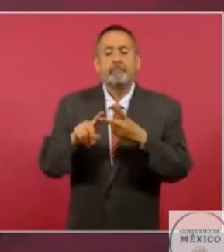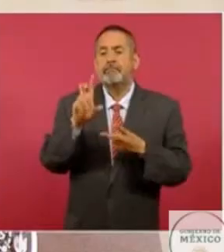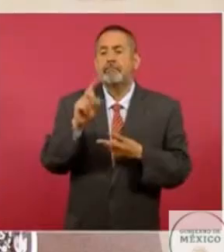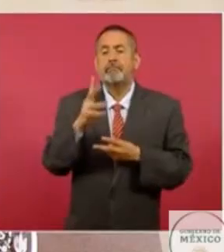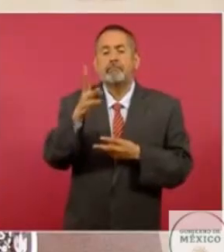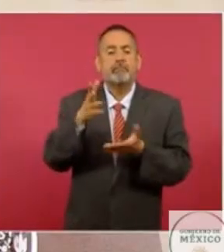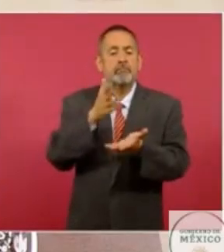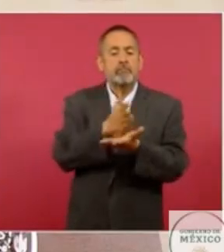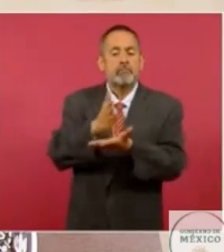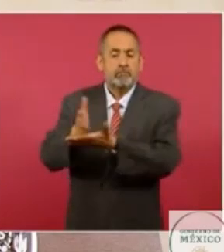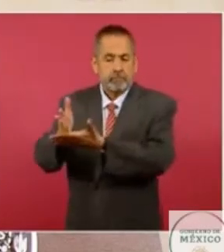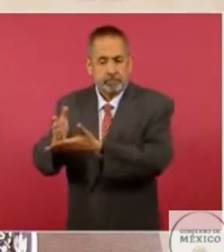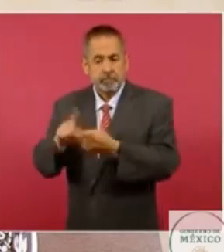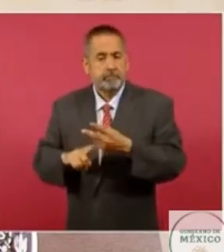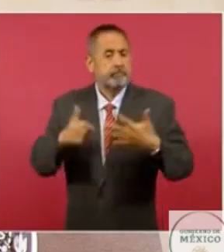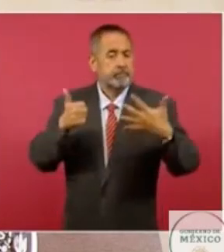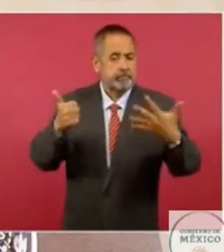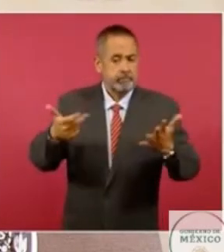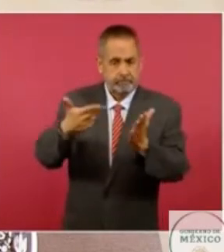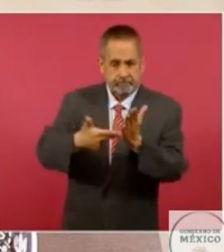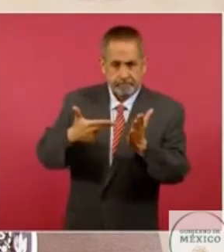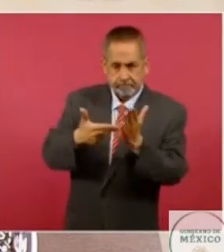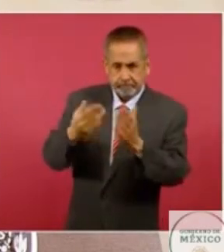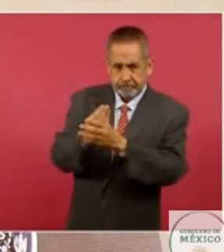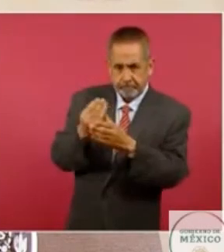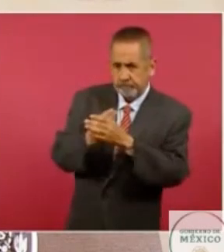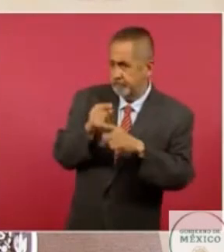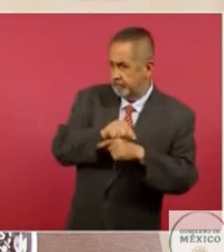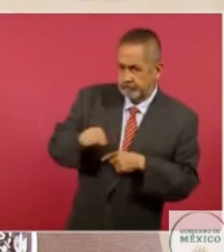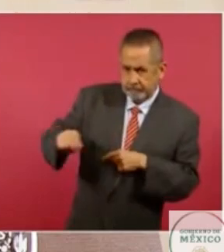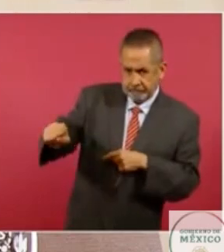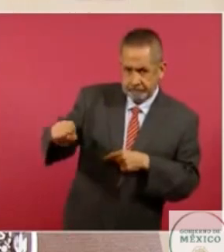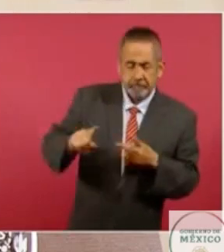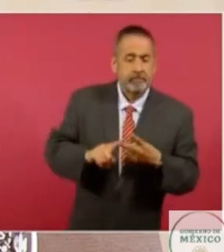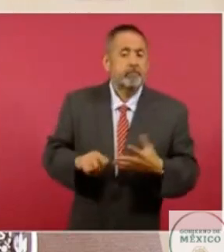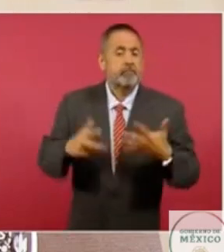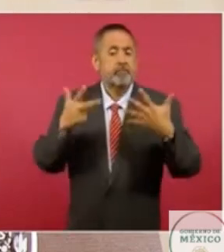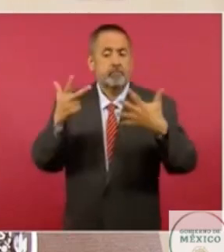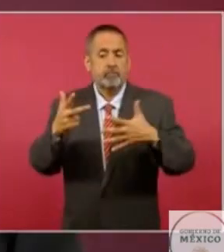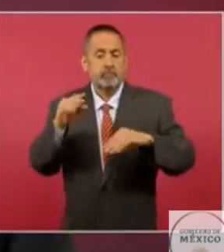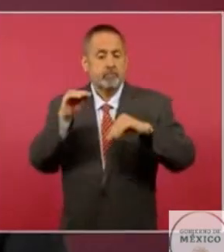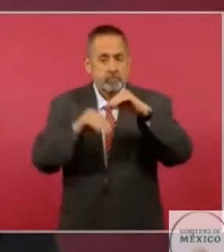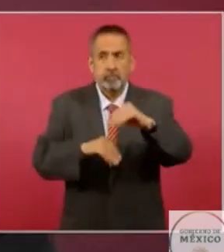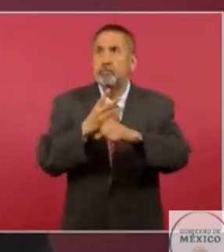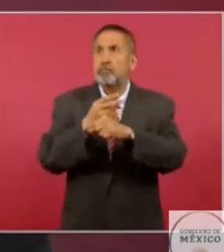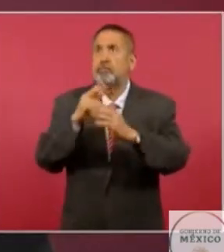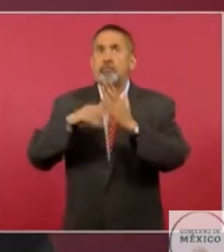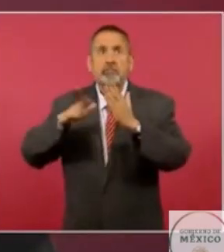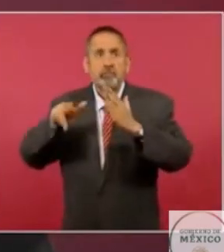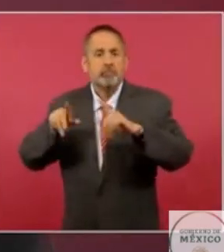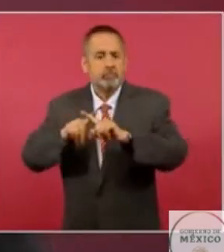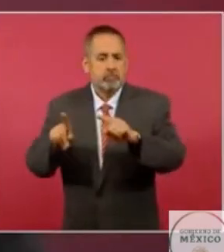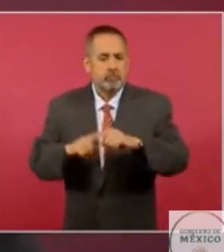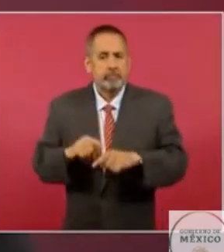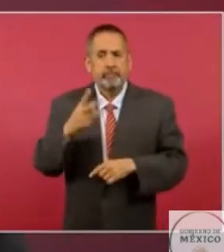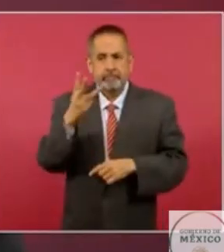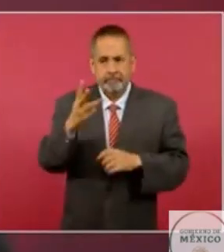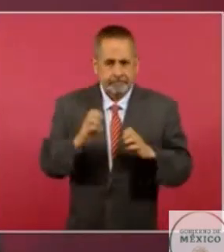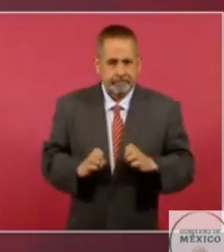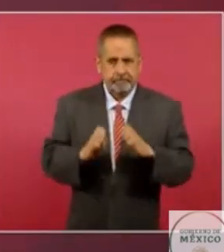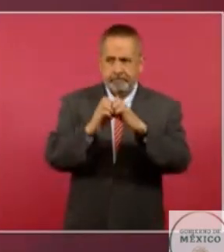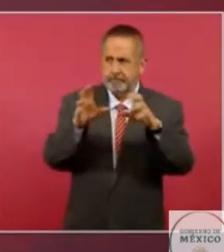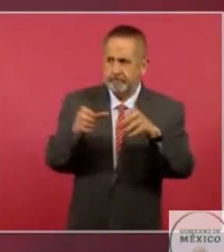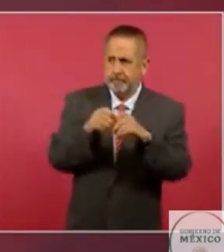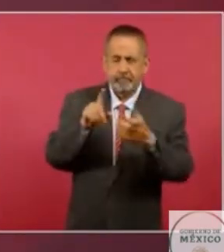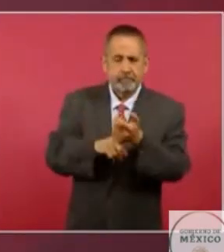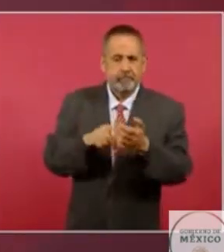paraderos, 6 talleres y cocheras, 8 bases de mantenimiento y 3 edificaciones de la